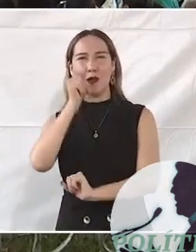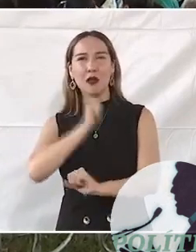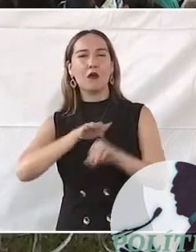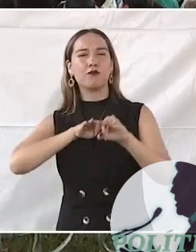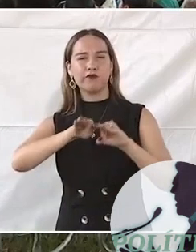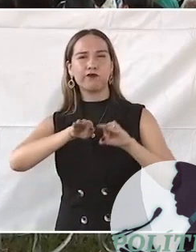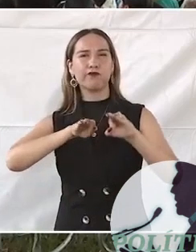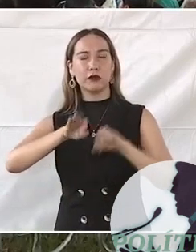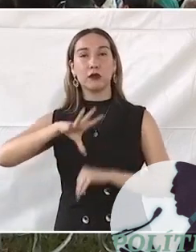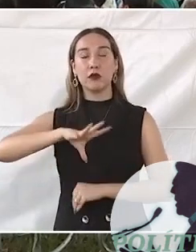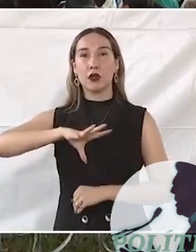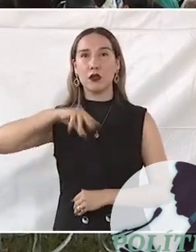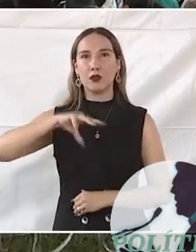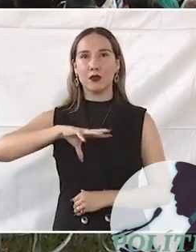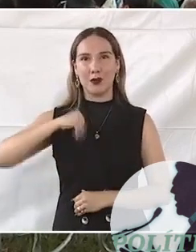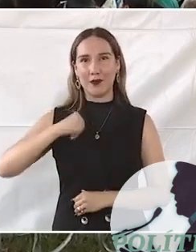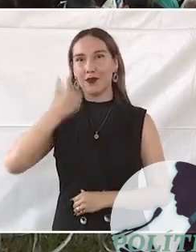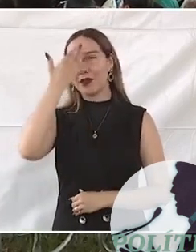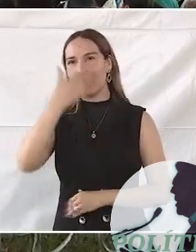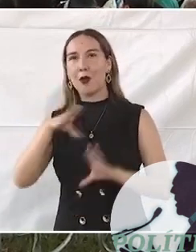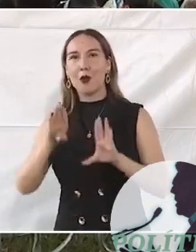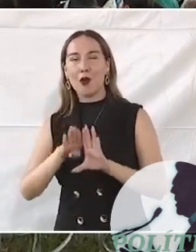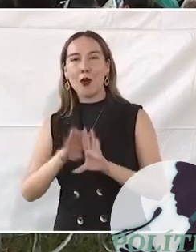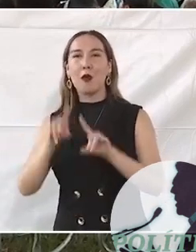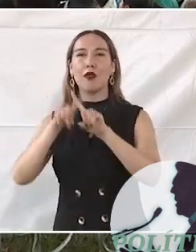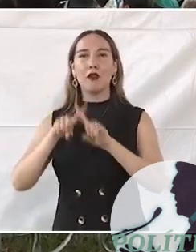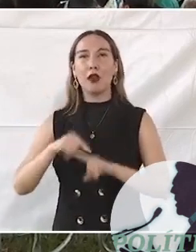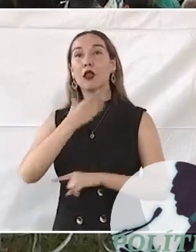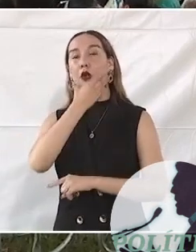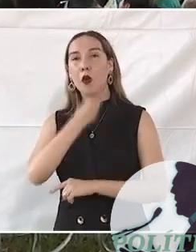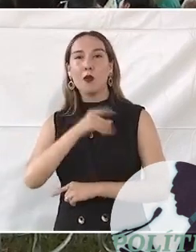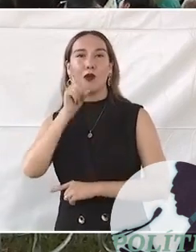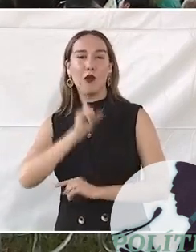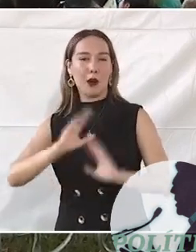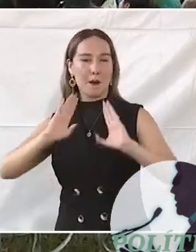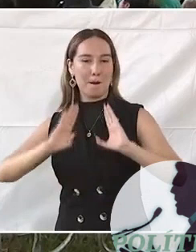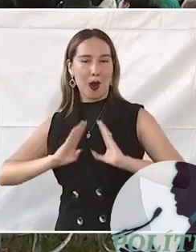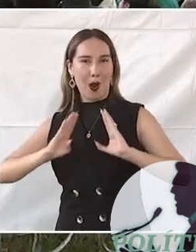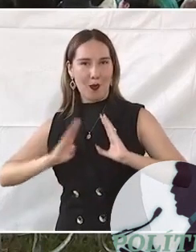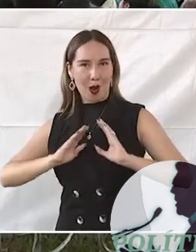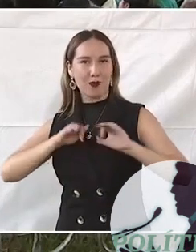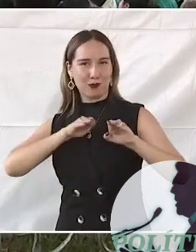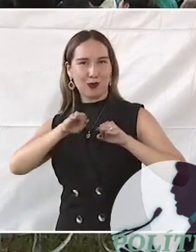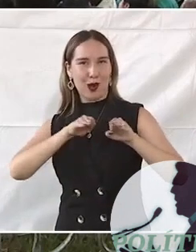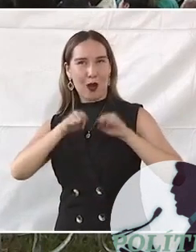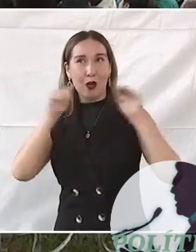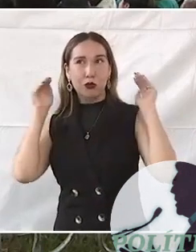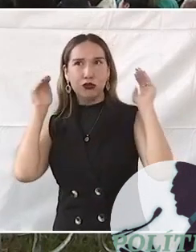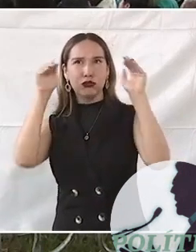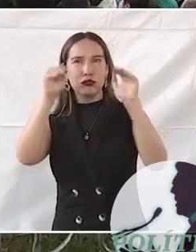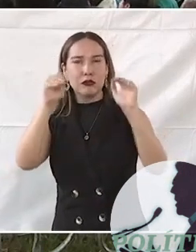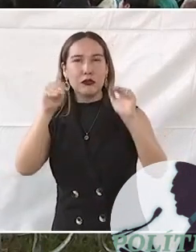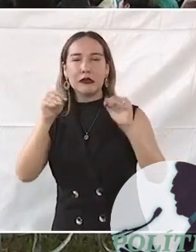colaboración. Para los soldados de tierra y aire de México, siempre será motivo de satisfacción